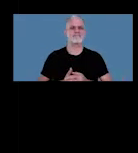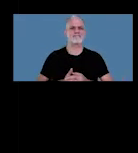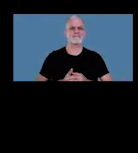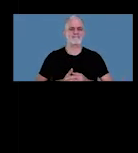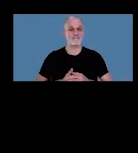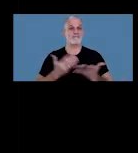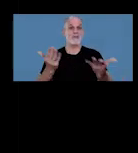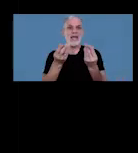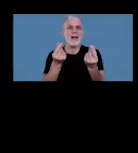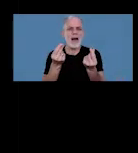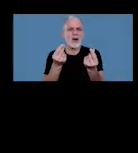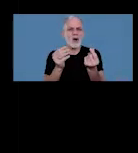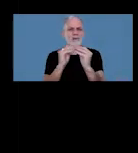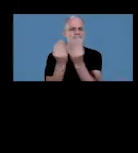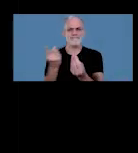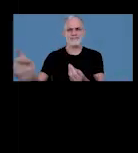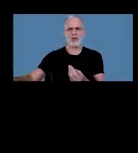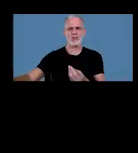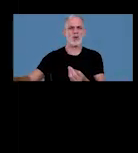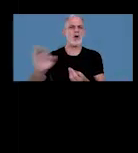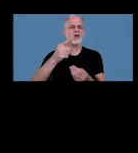El valor, esto hoy en día se actualiza por